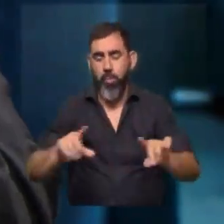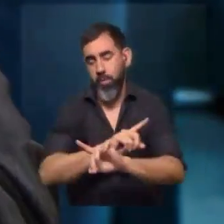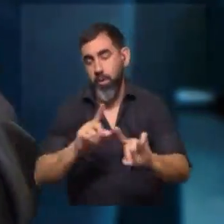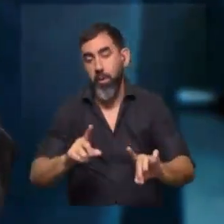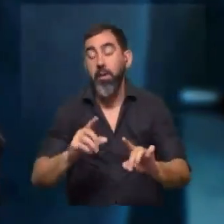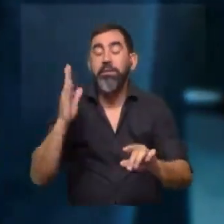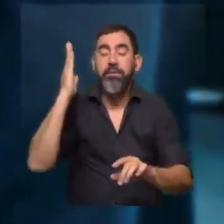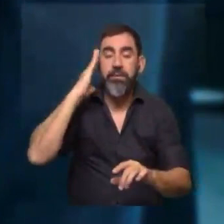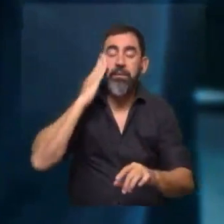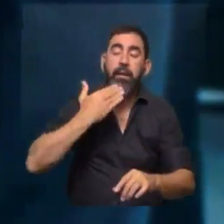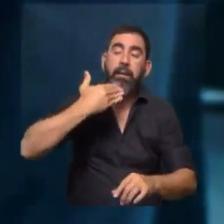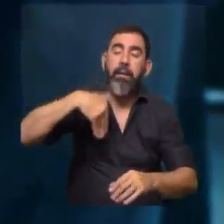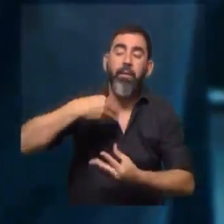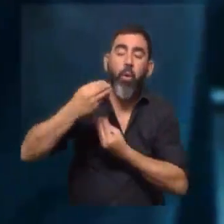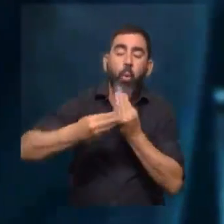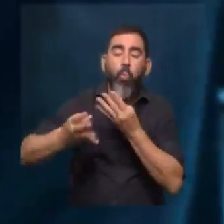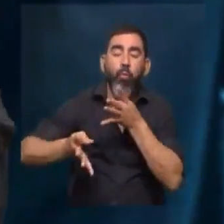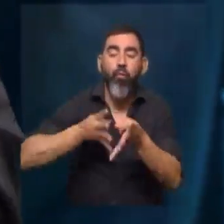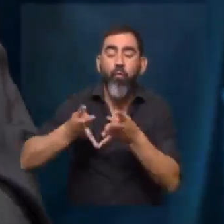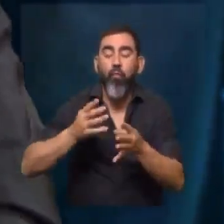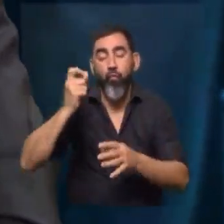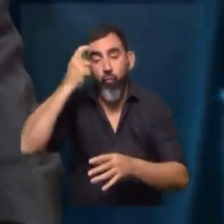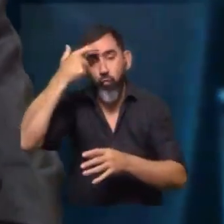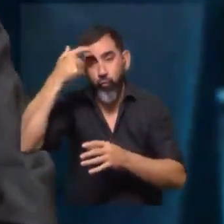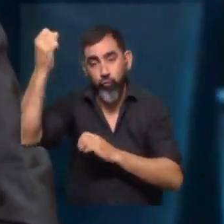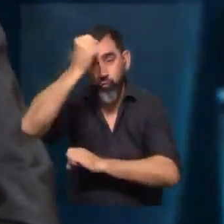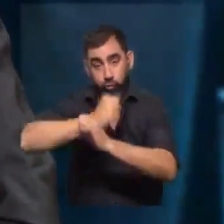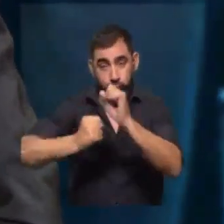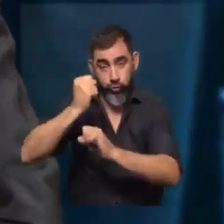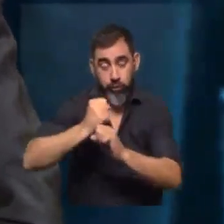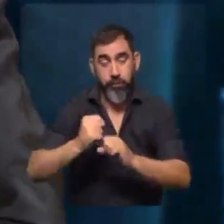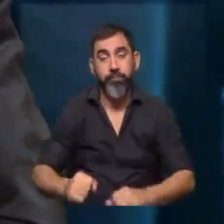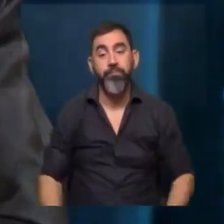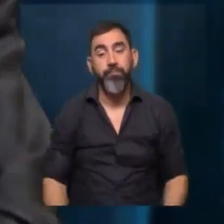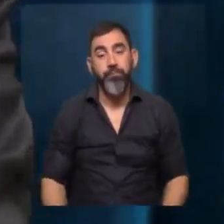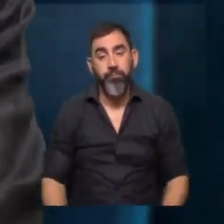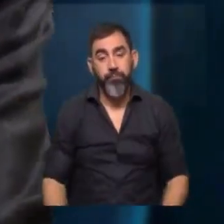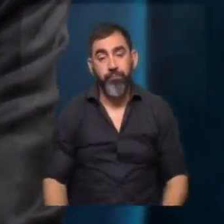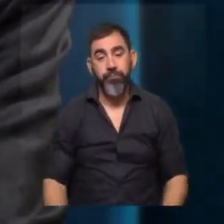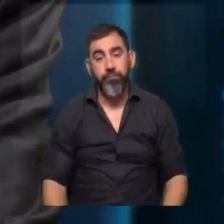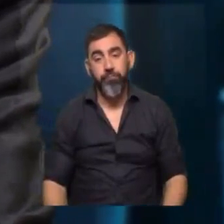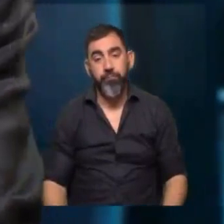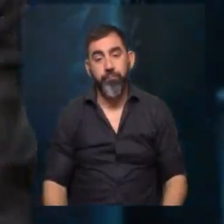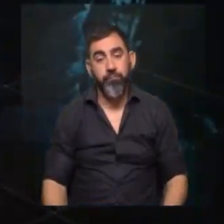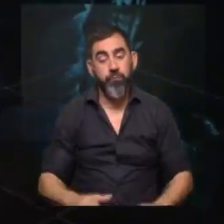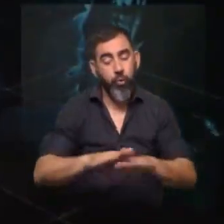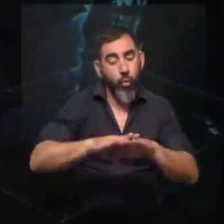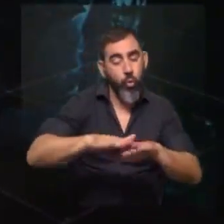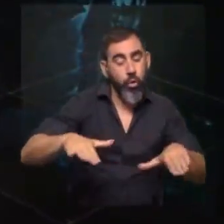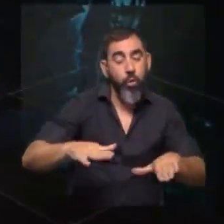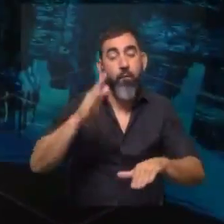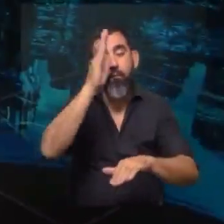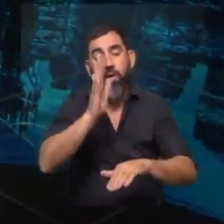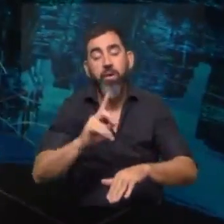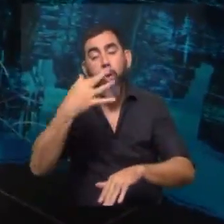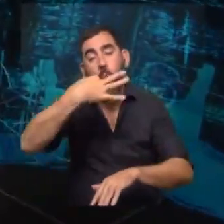ser capaces de entender cómo funciona esta tecnología. Y esa capacidad tiene que ver con partir desde los más pequeños. Brasil es el único país